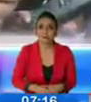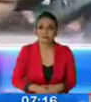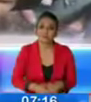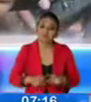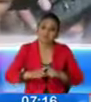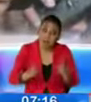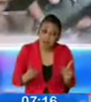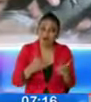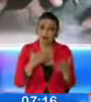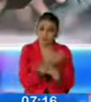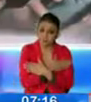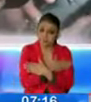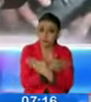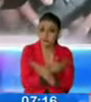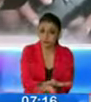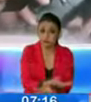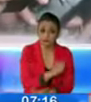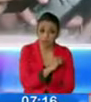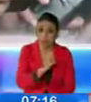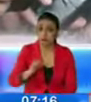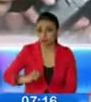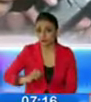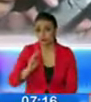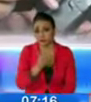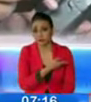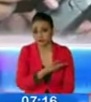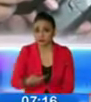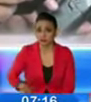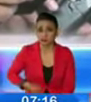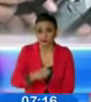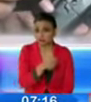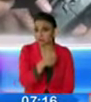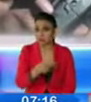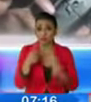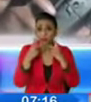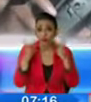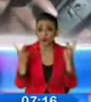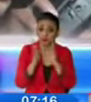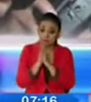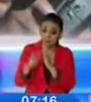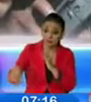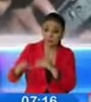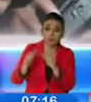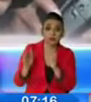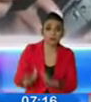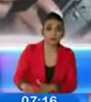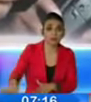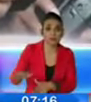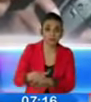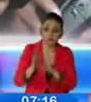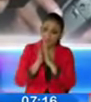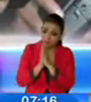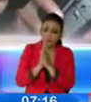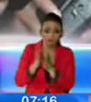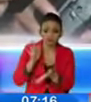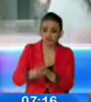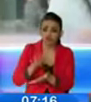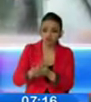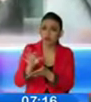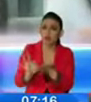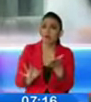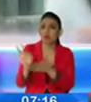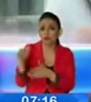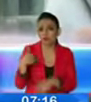actitud del vicepresidente que públicamente ha solicitado al bloque dar paso al pedido.